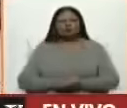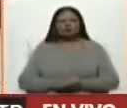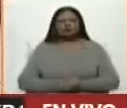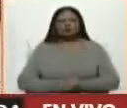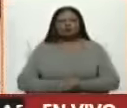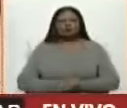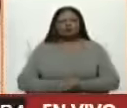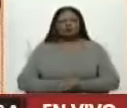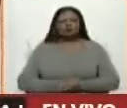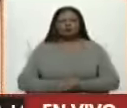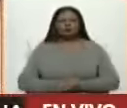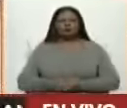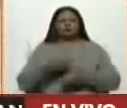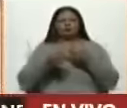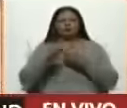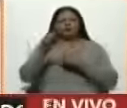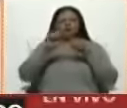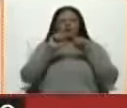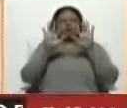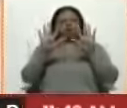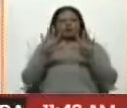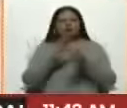preparamos? Con el 1x10